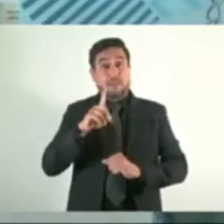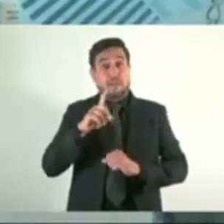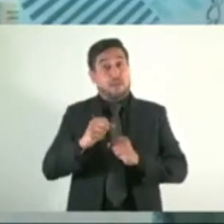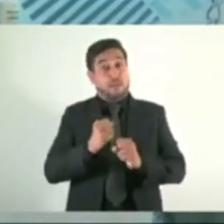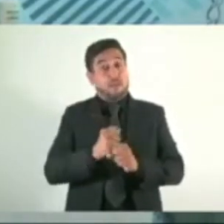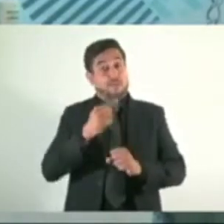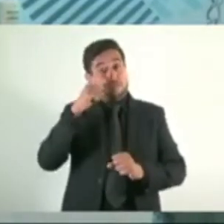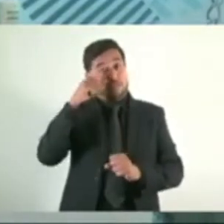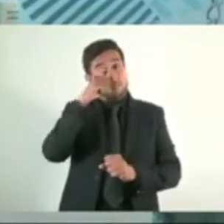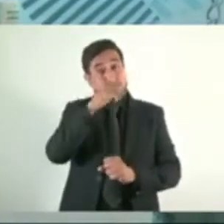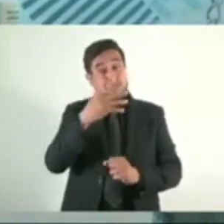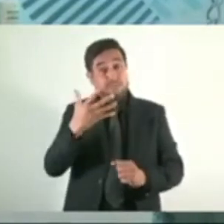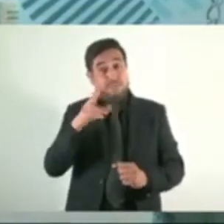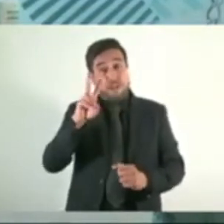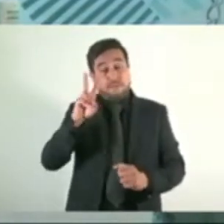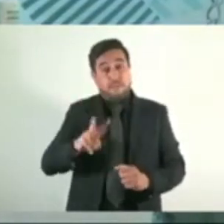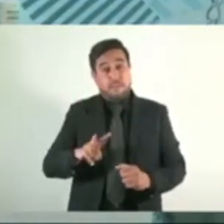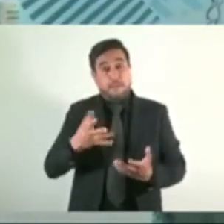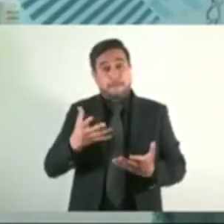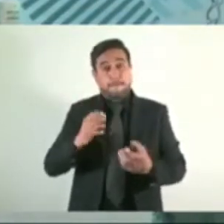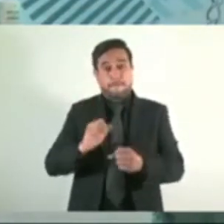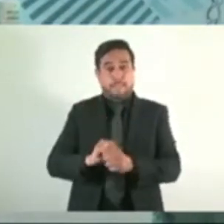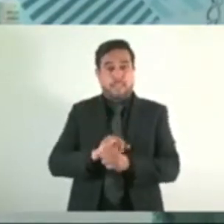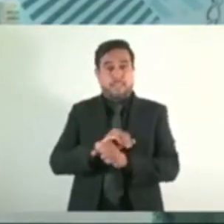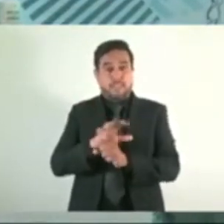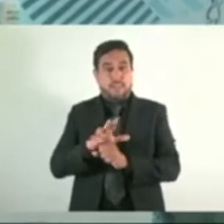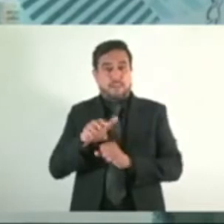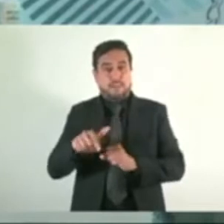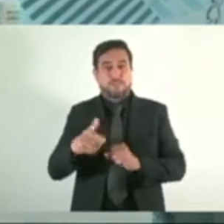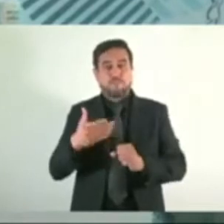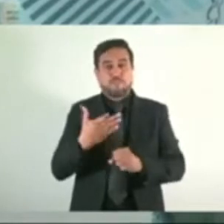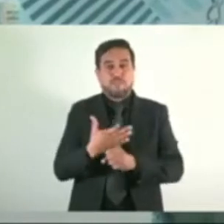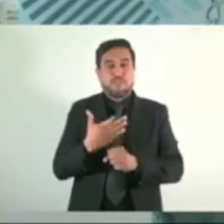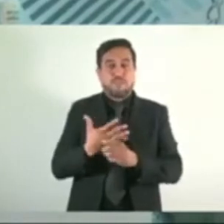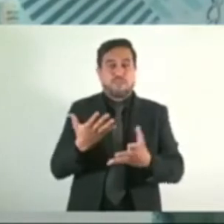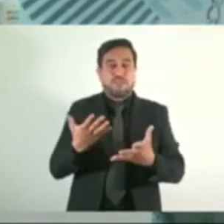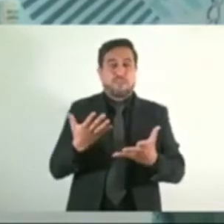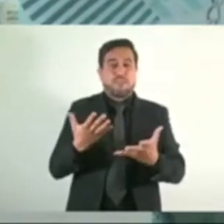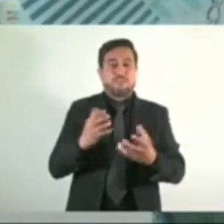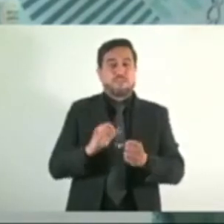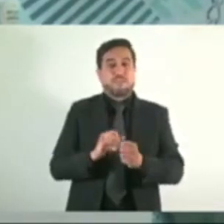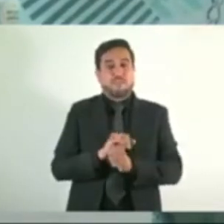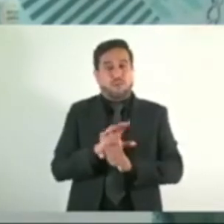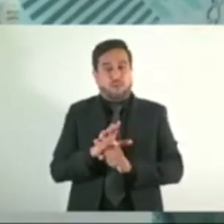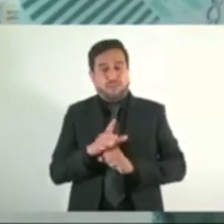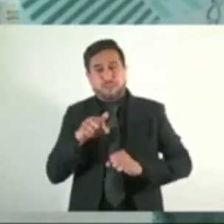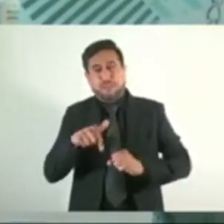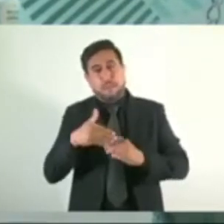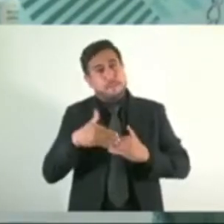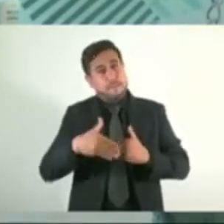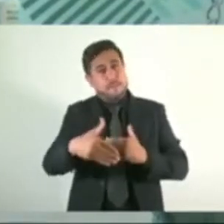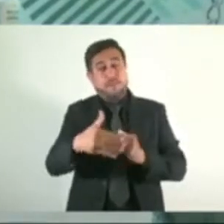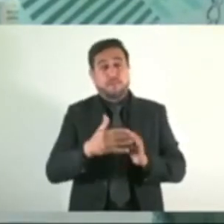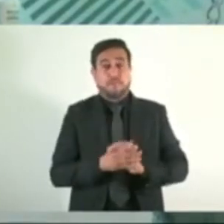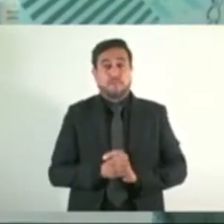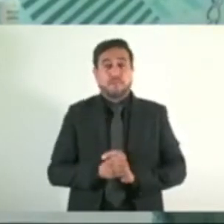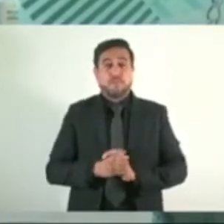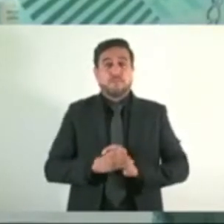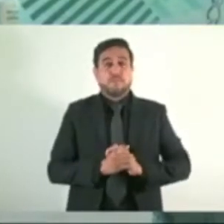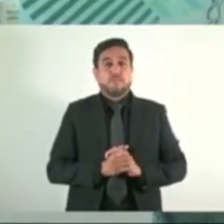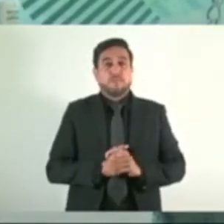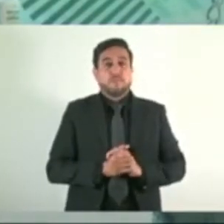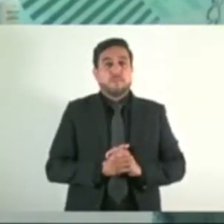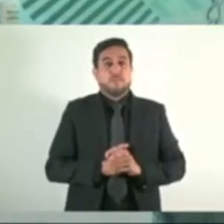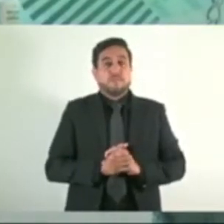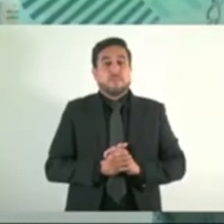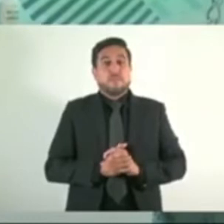complejo debido a la pandemia provocada por el virus del COVID-19, circunstancia que propicia para que los